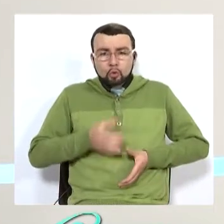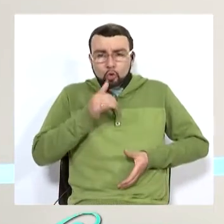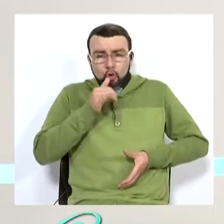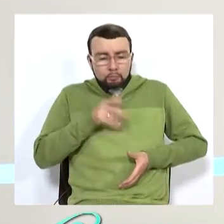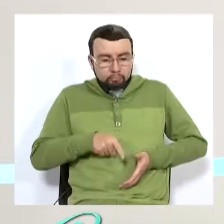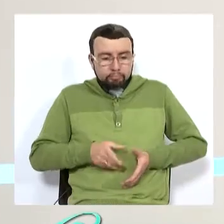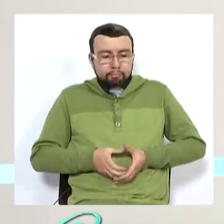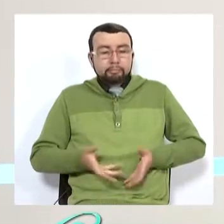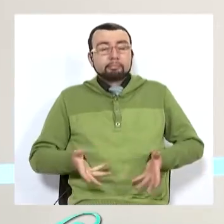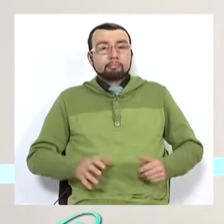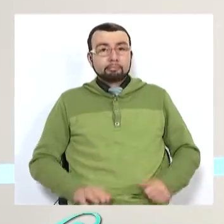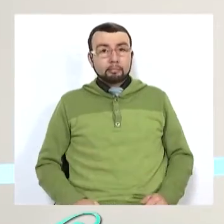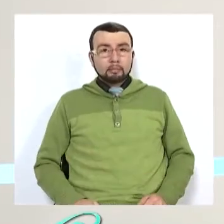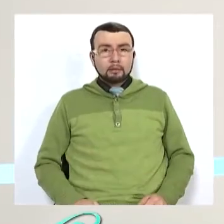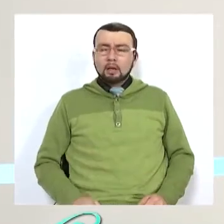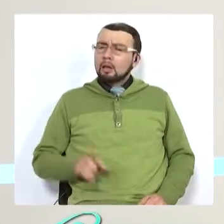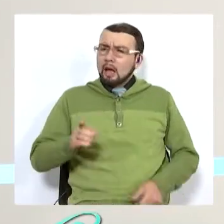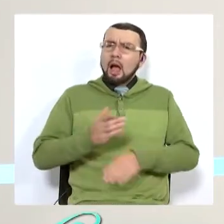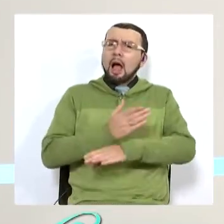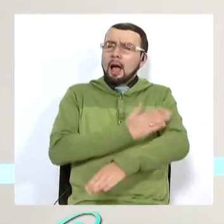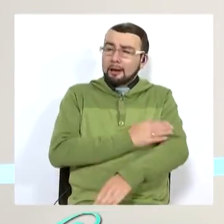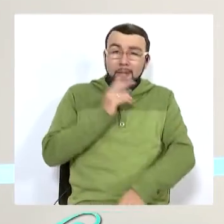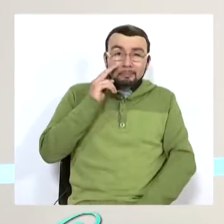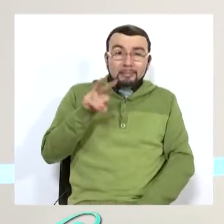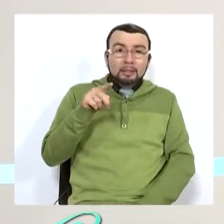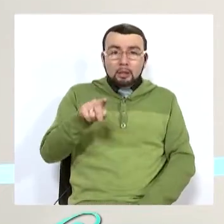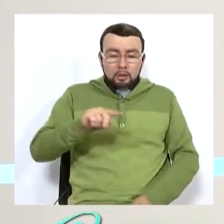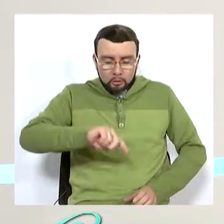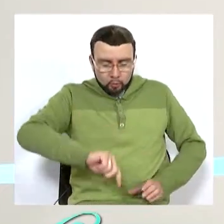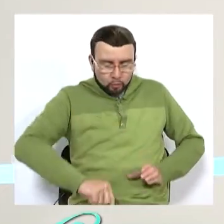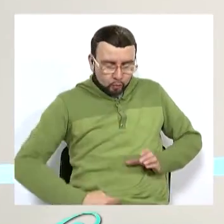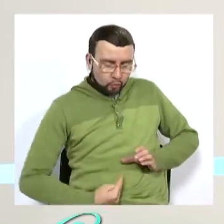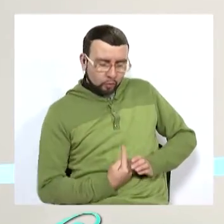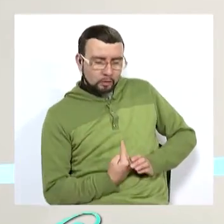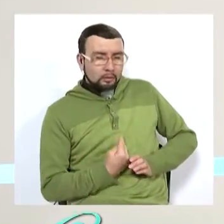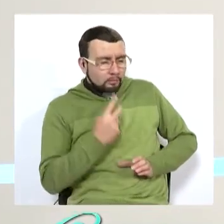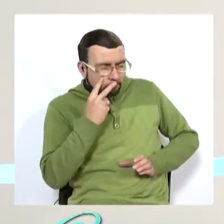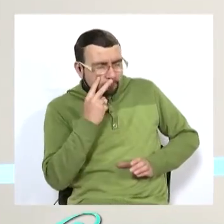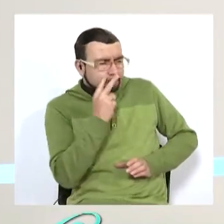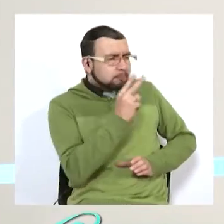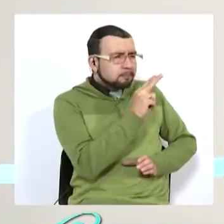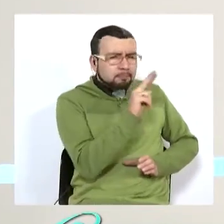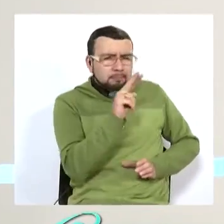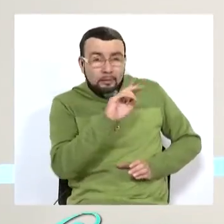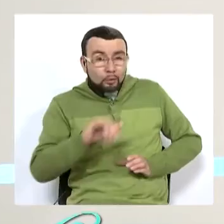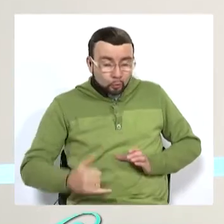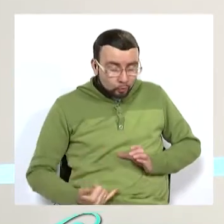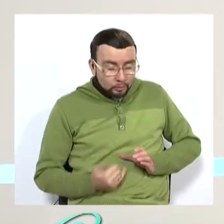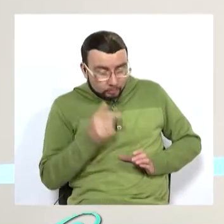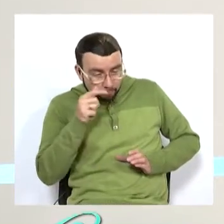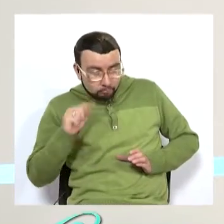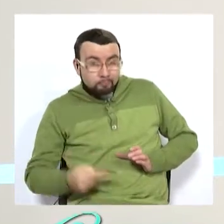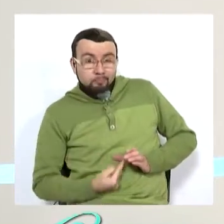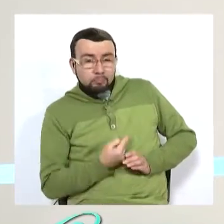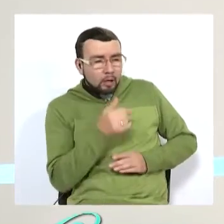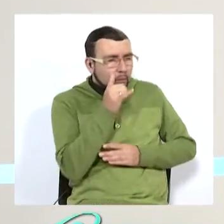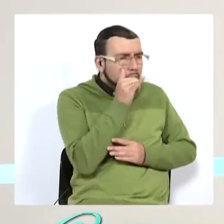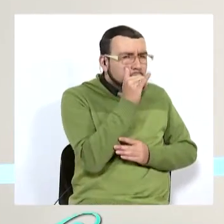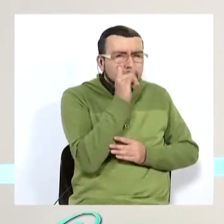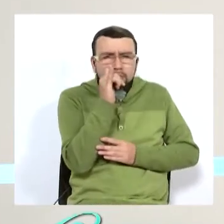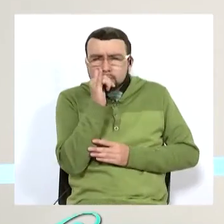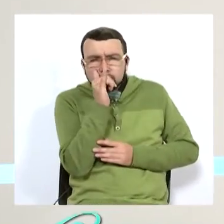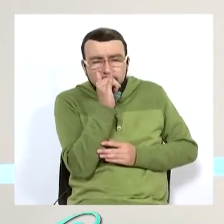ahorita veíamos que estaban haciendo una colonoscopia. Y entonces cuando meten esa lamparita, entonces uno ve